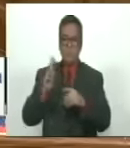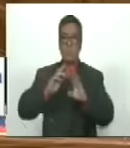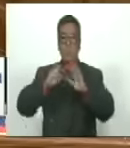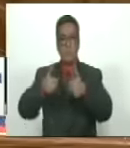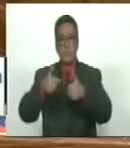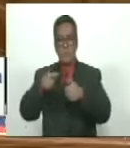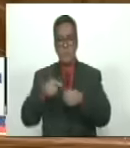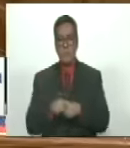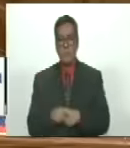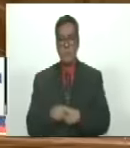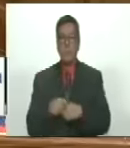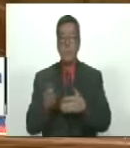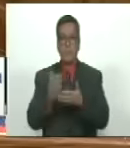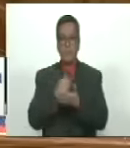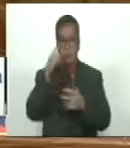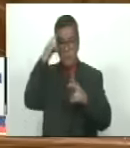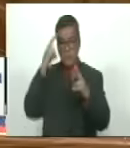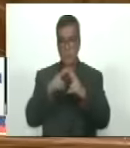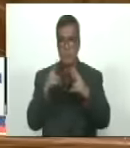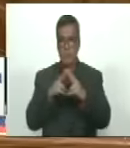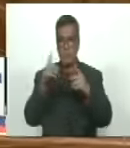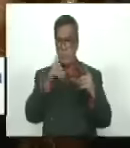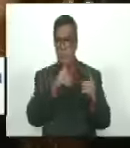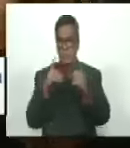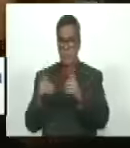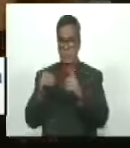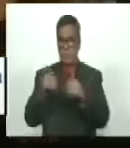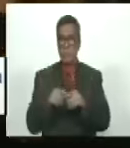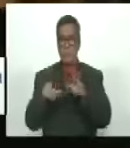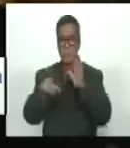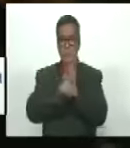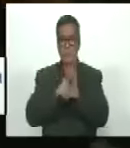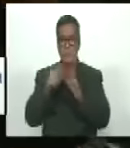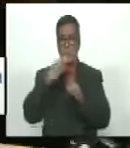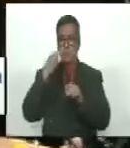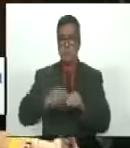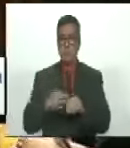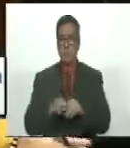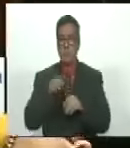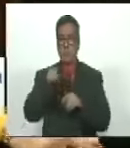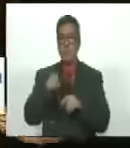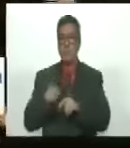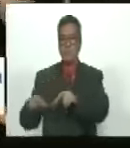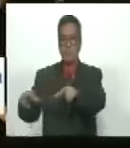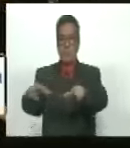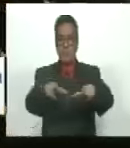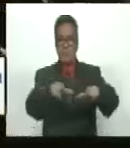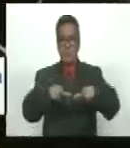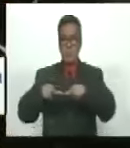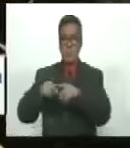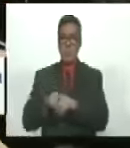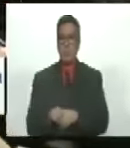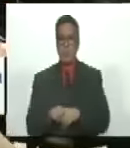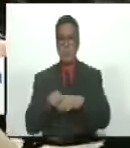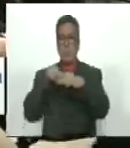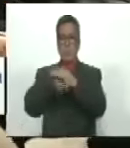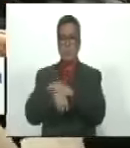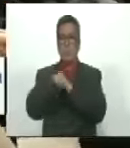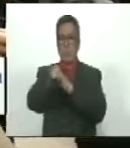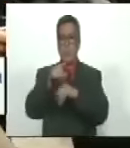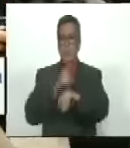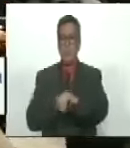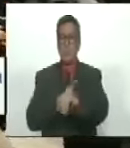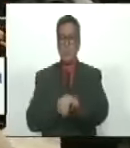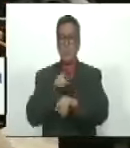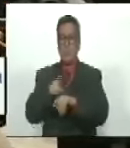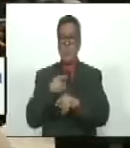empieza y logra el reconocimiento de esta disputa legítima, y sobre ella entramos en esta fase